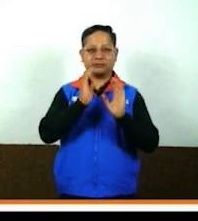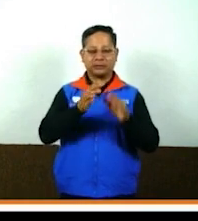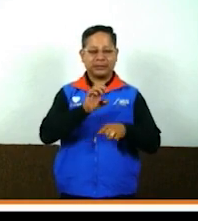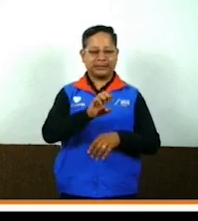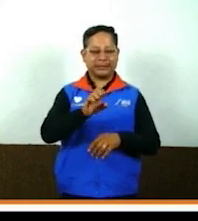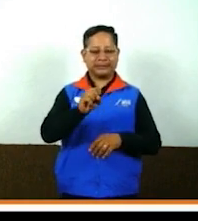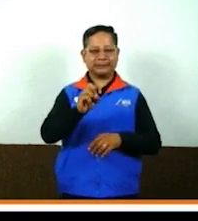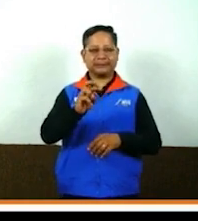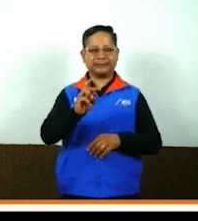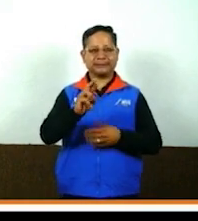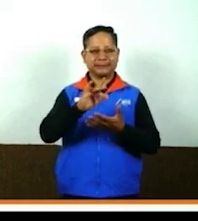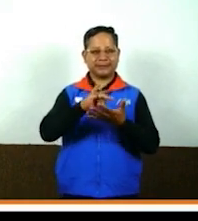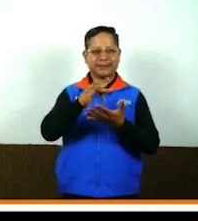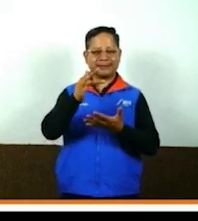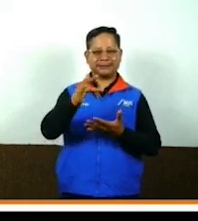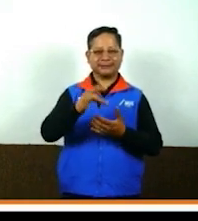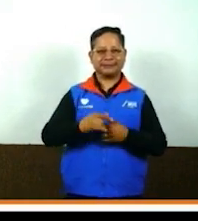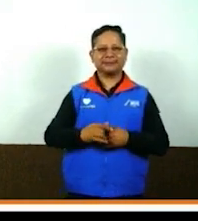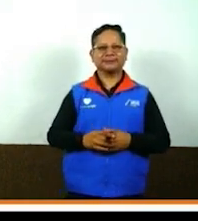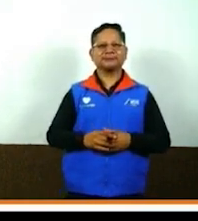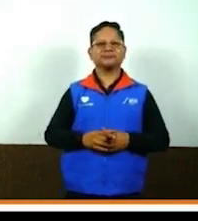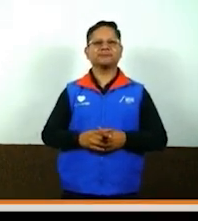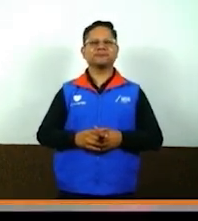socialmente responsable. Gracias.